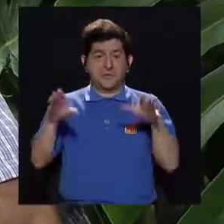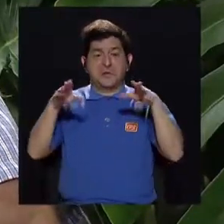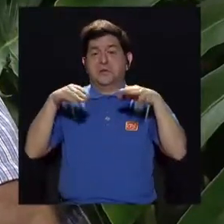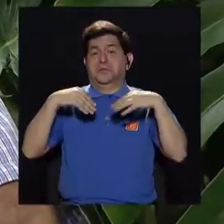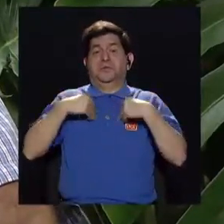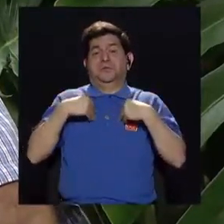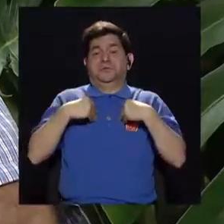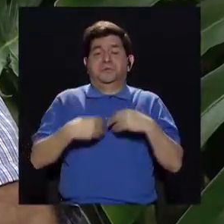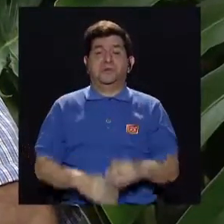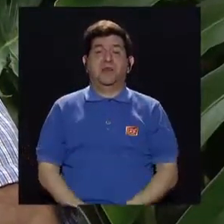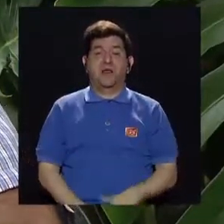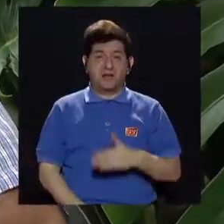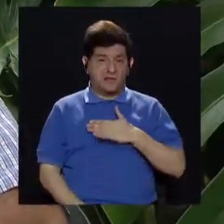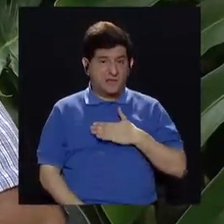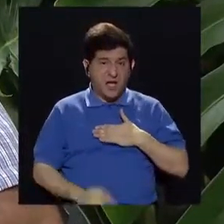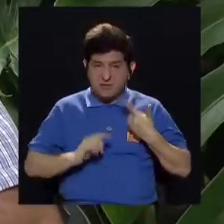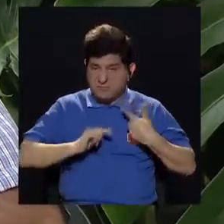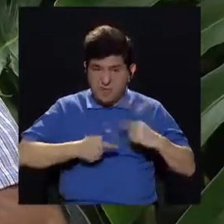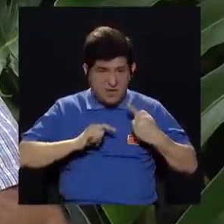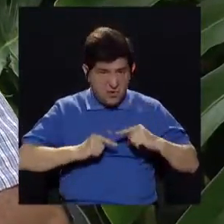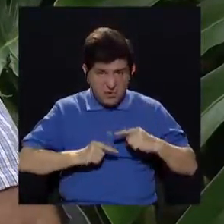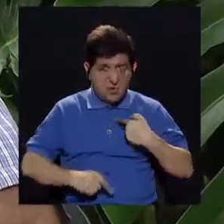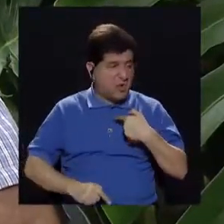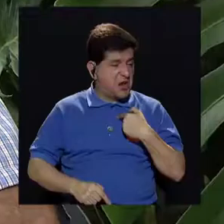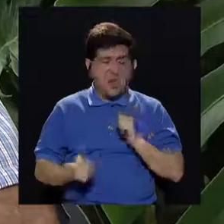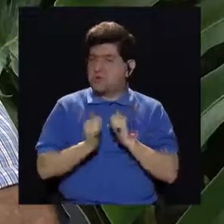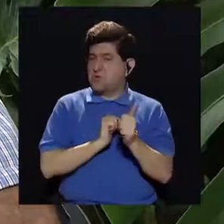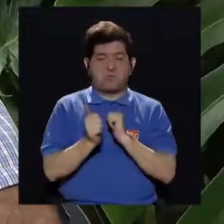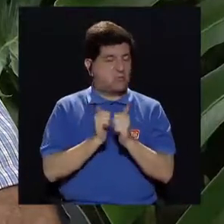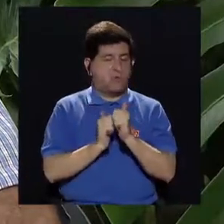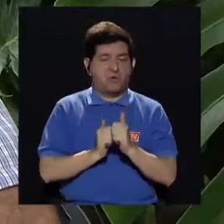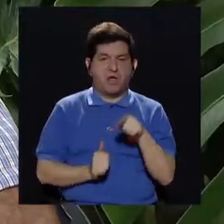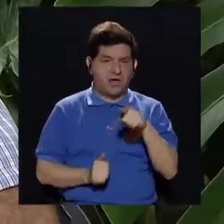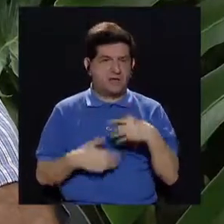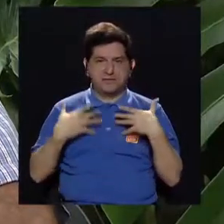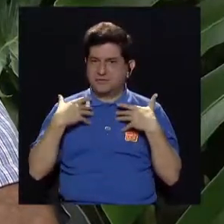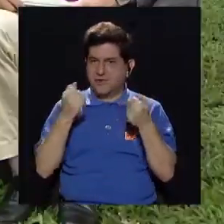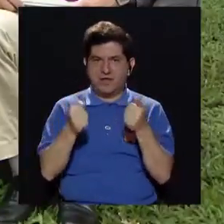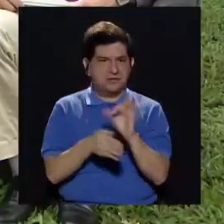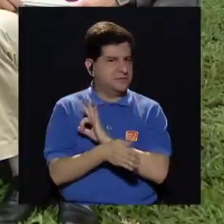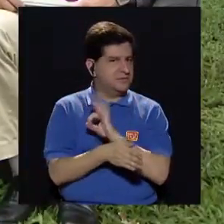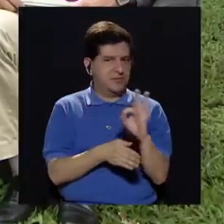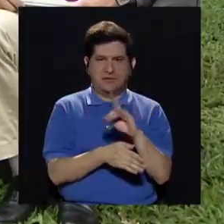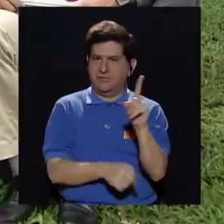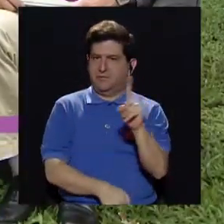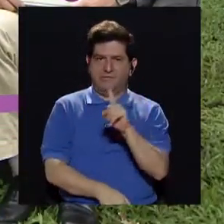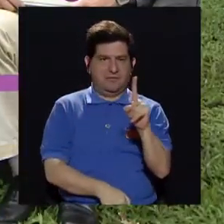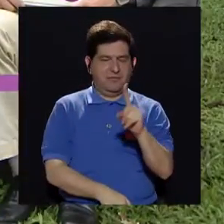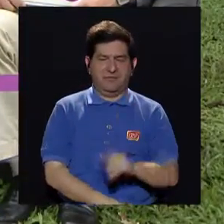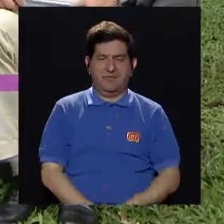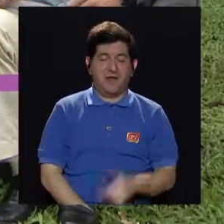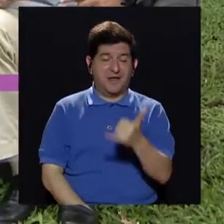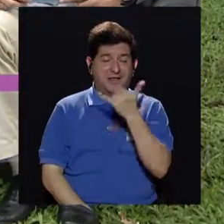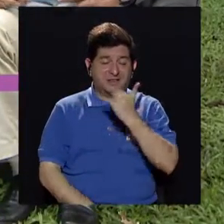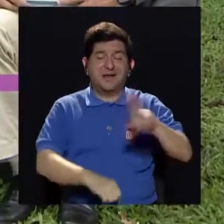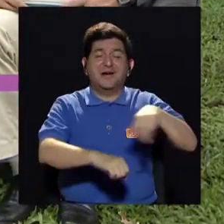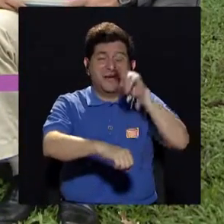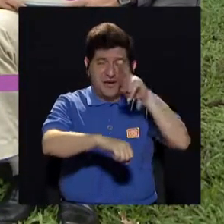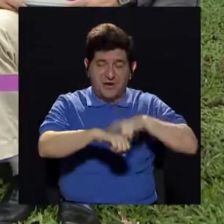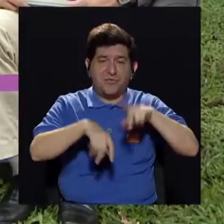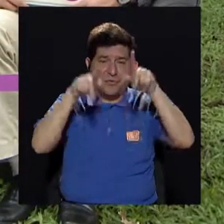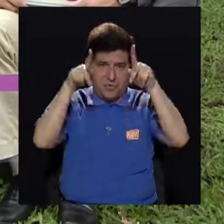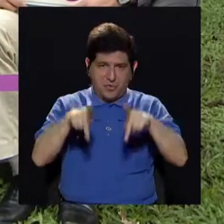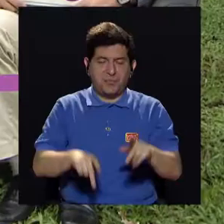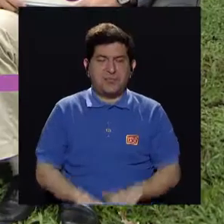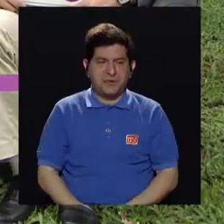ha asimilado como si, como que si a mí algo no me duele, entonces no es ejercicio, ¿verdad? Y eso en salud no funciona, ¿verdad? Es uno de los errores más comunes. Entonces